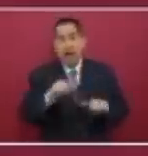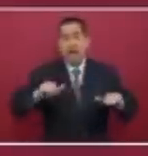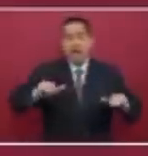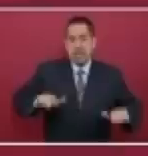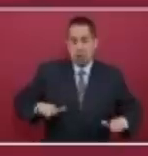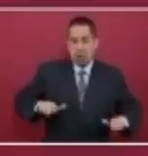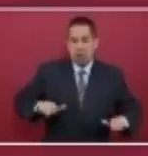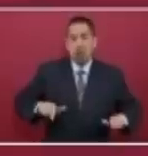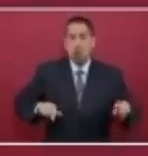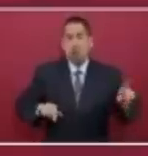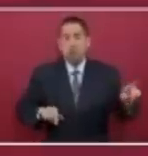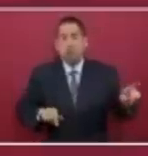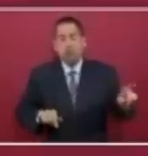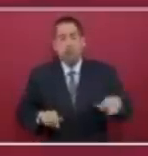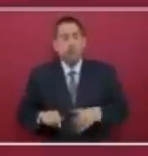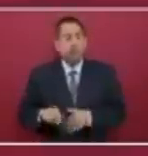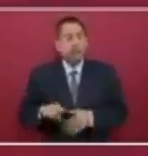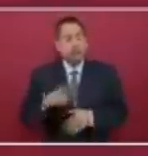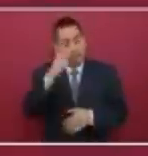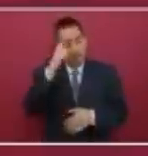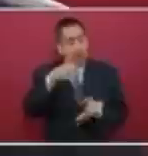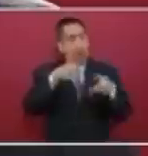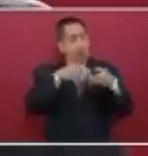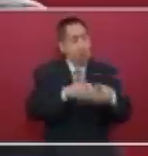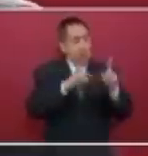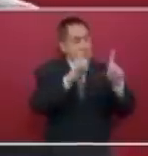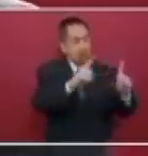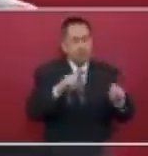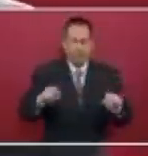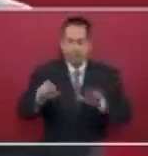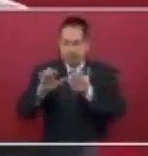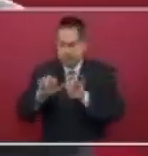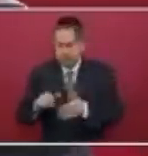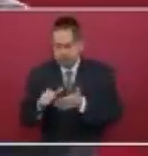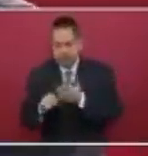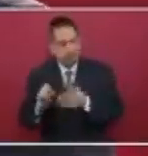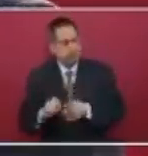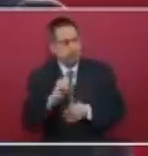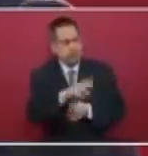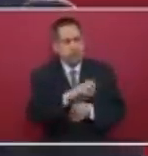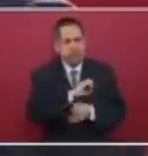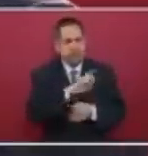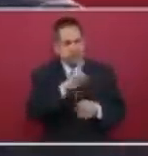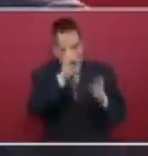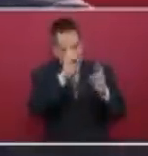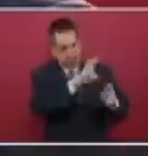su funeral un tratamiento especial